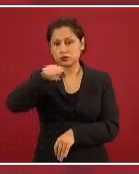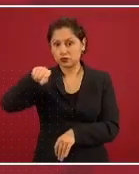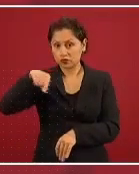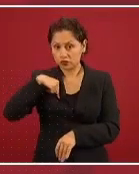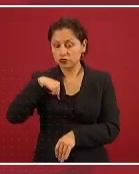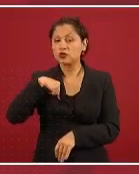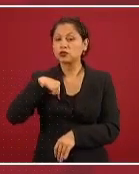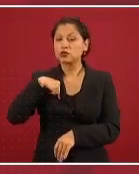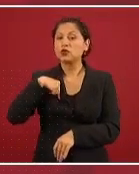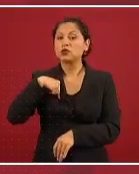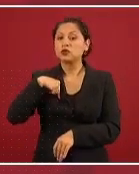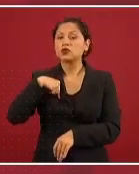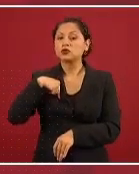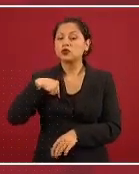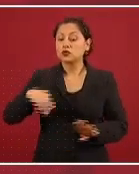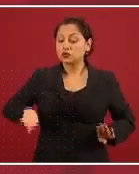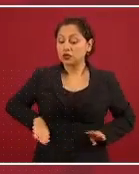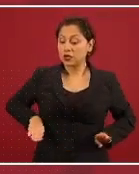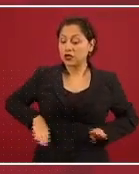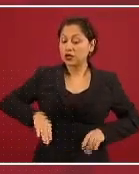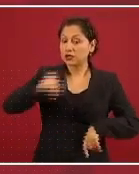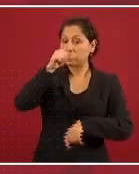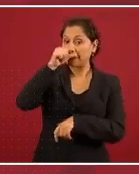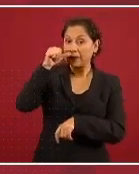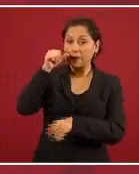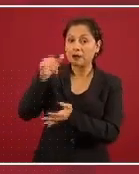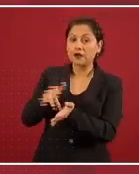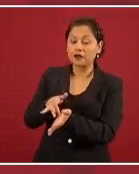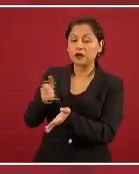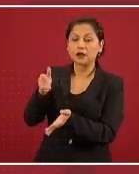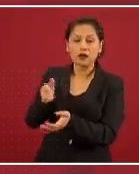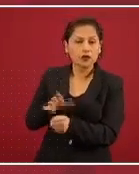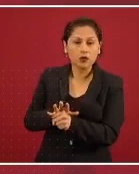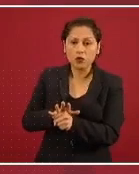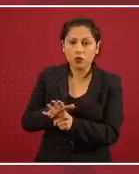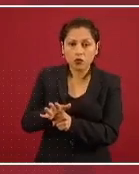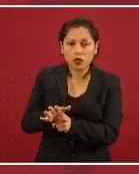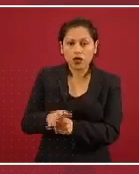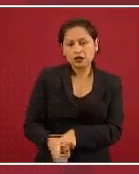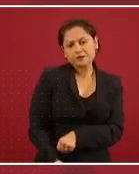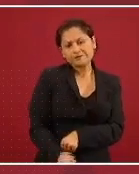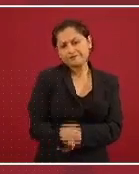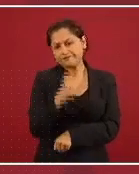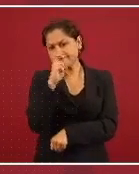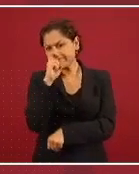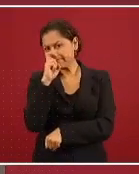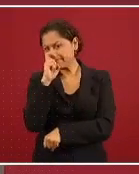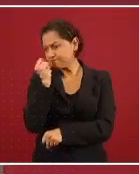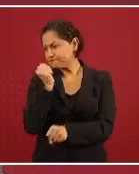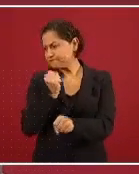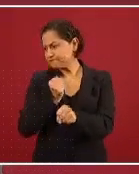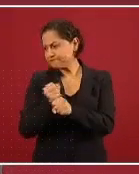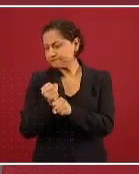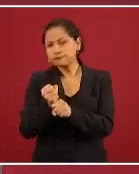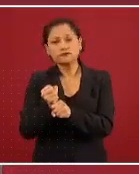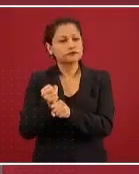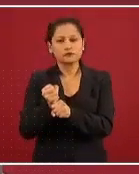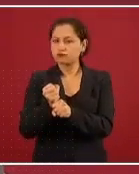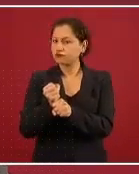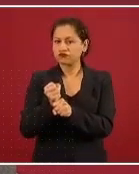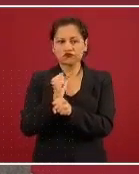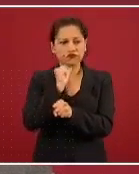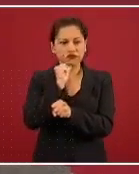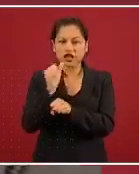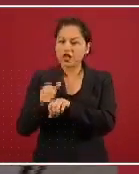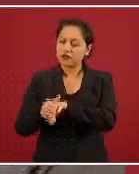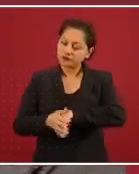juarista de nada por la fuerza, todo por la razón y el derecho, que